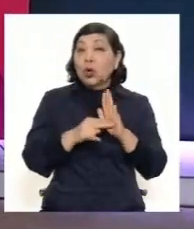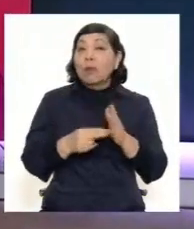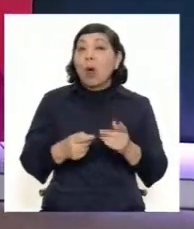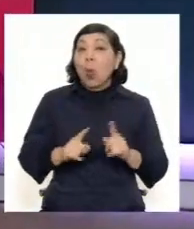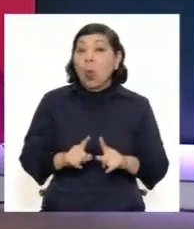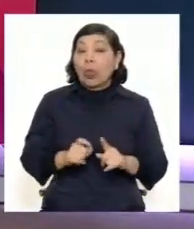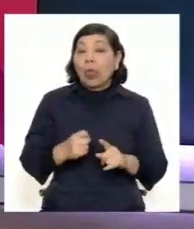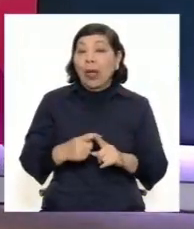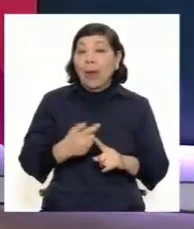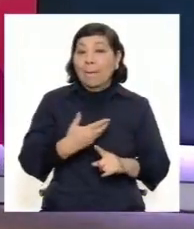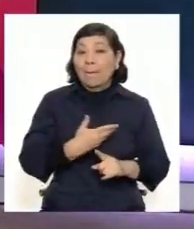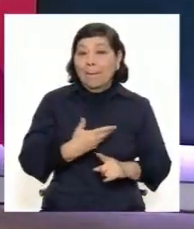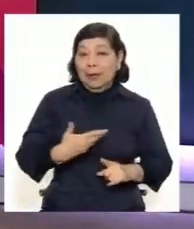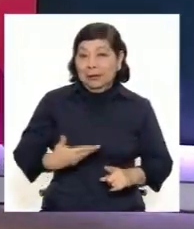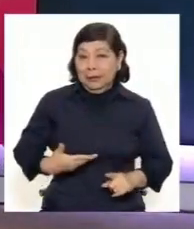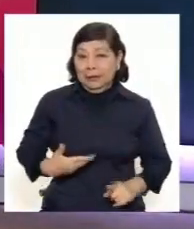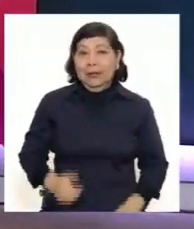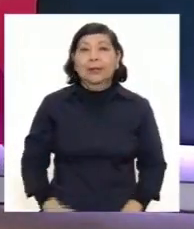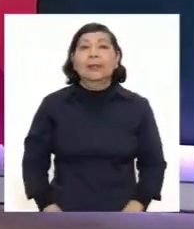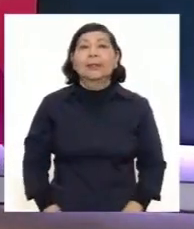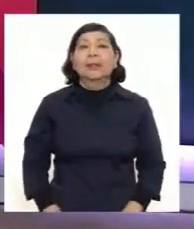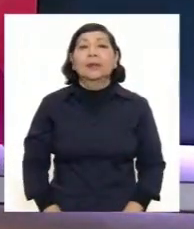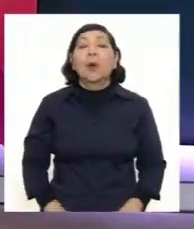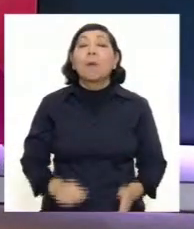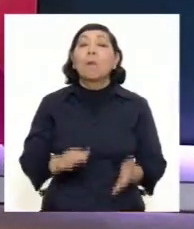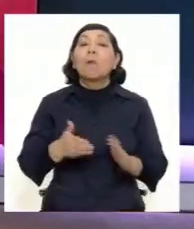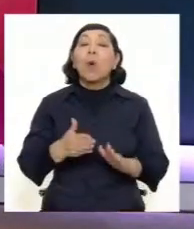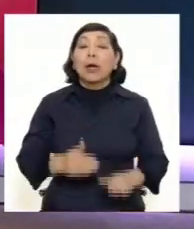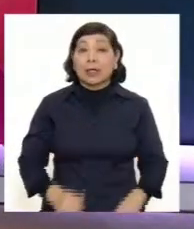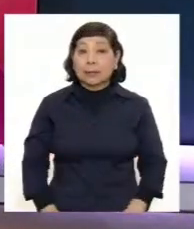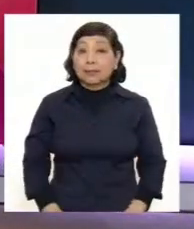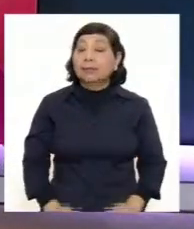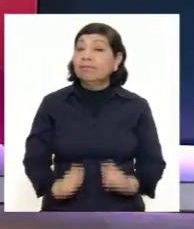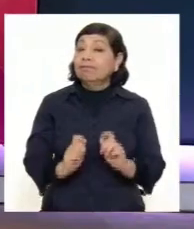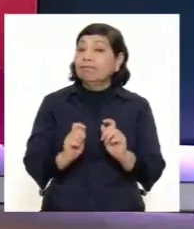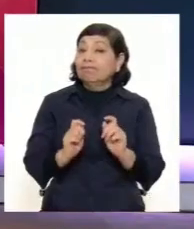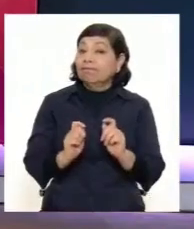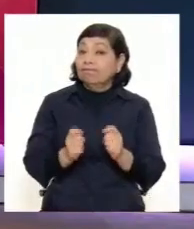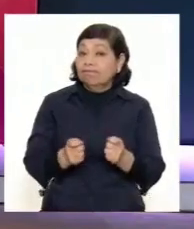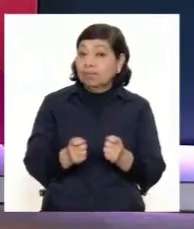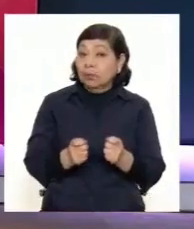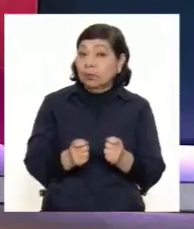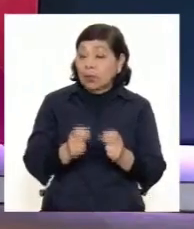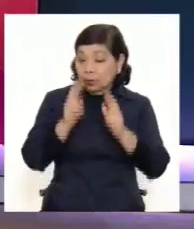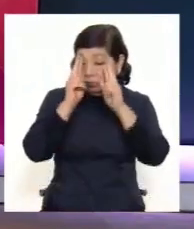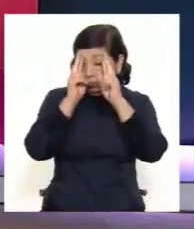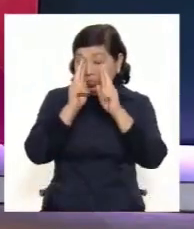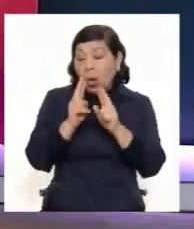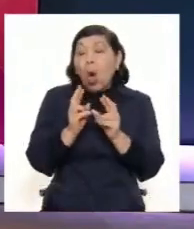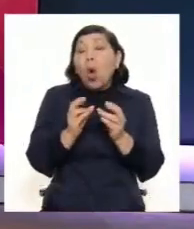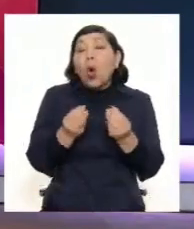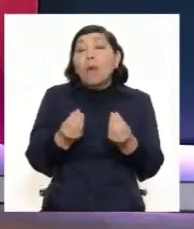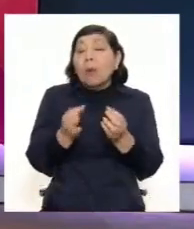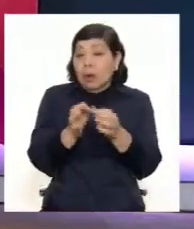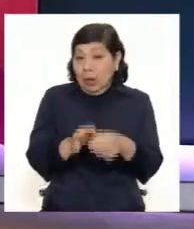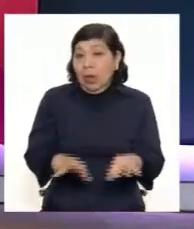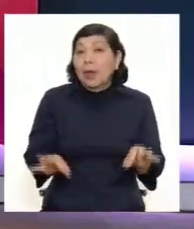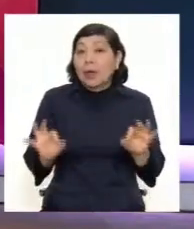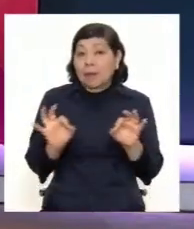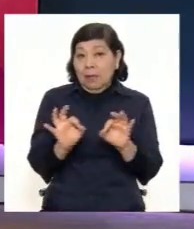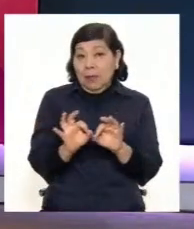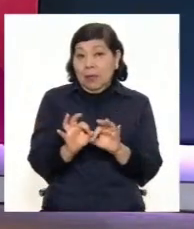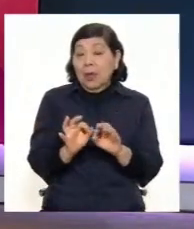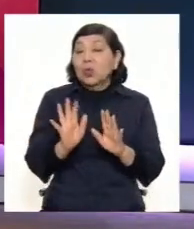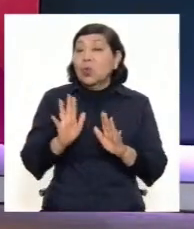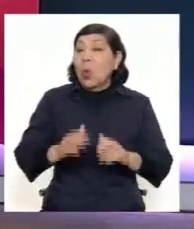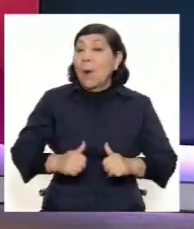cuando un expresidente de la República fallece, ¿no? Y se le da estas honras fúnebres debido a la importancia que tuvo